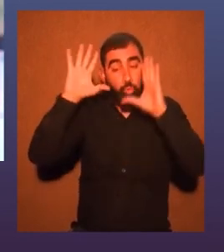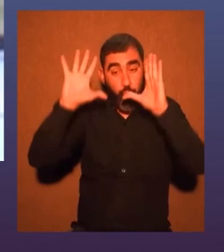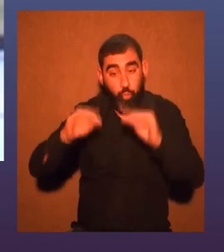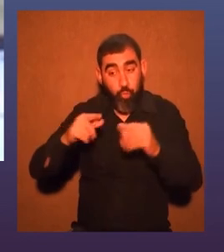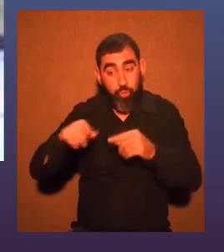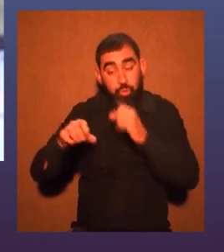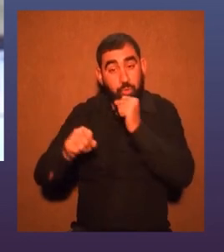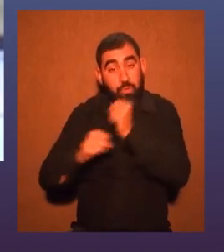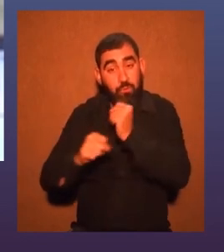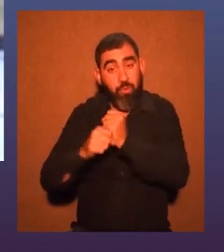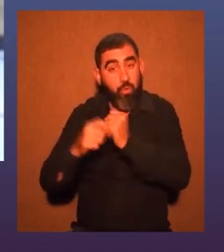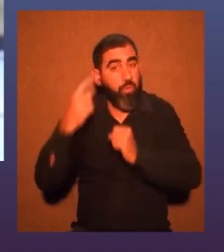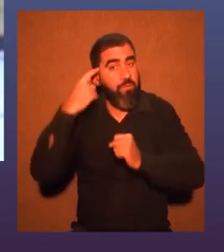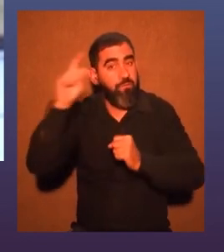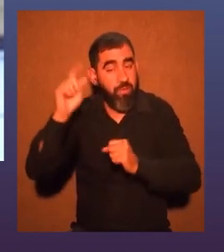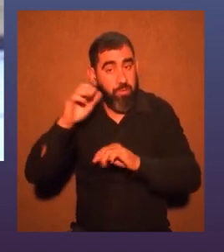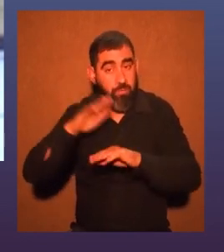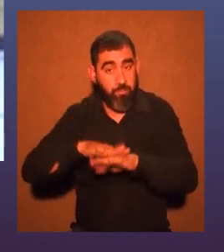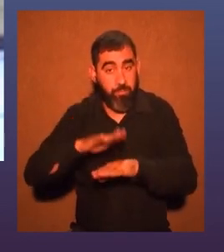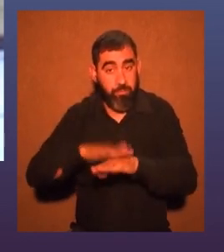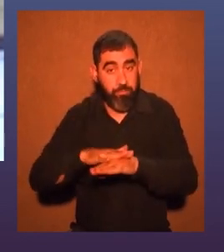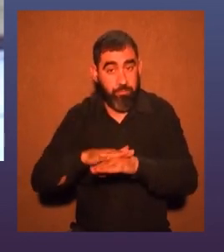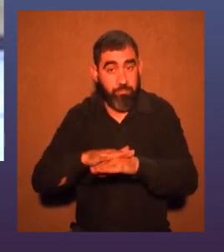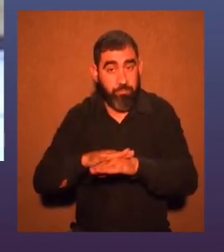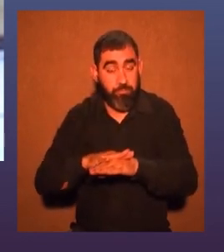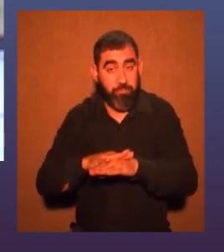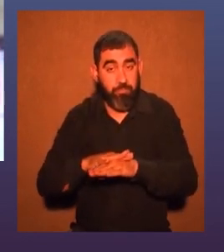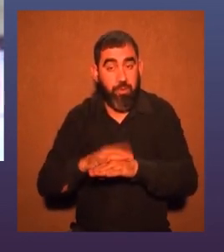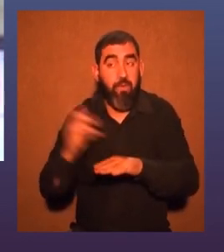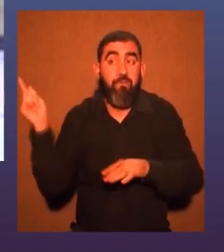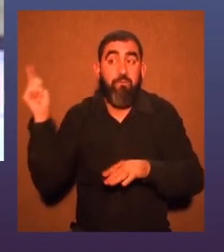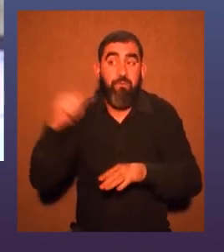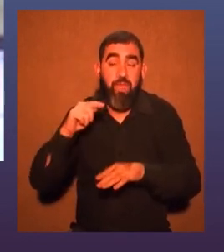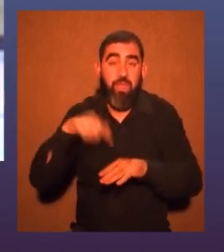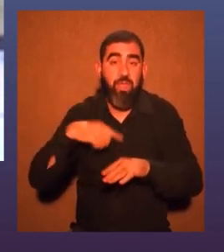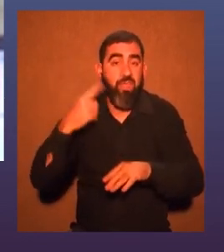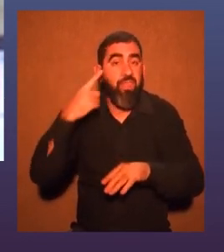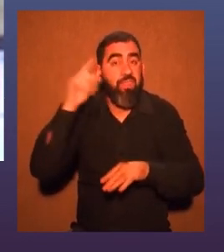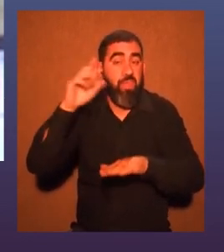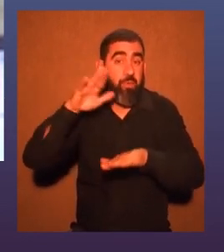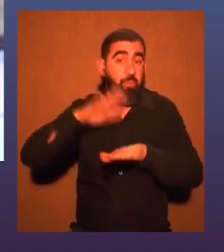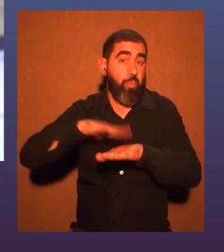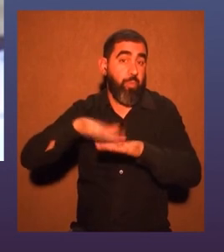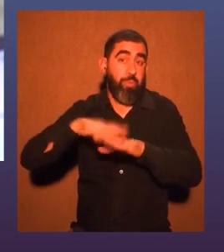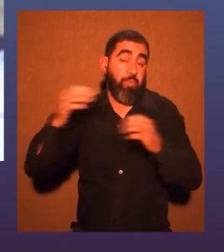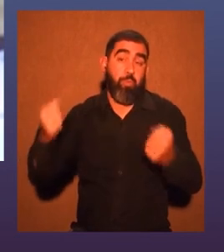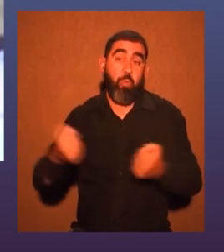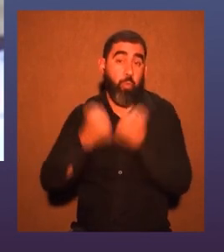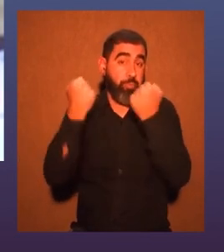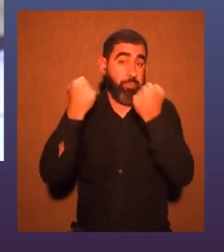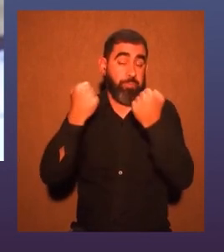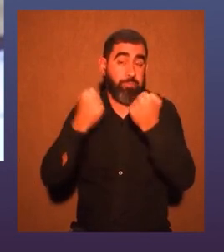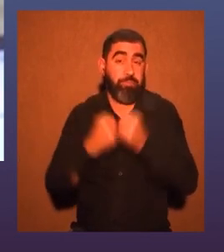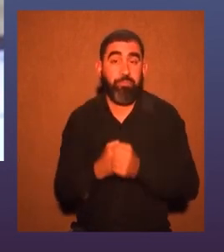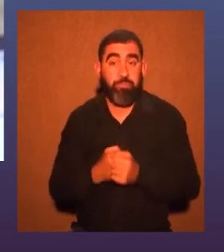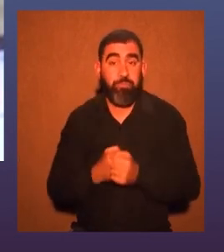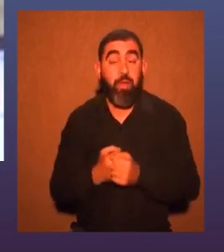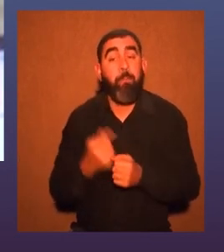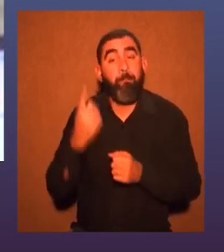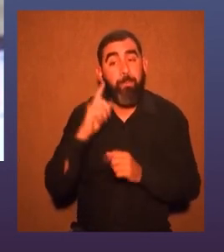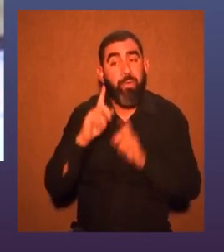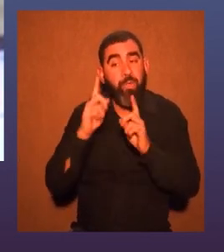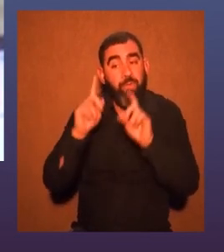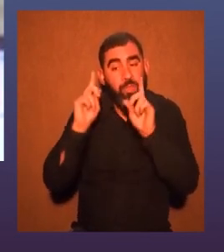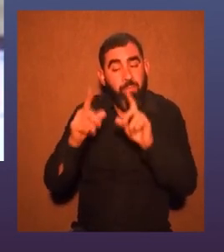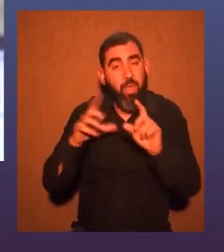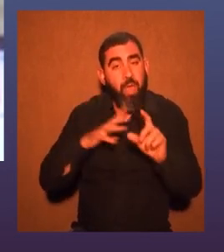estos trabajos creativos, si bien surge de esa chispa de la inspiración, pero hay que ponerle